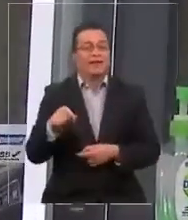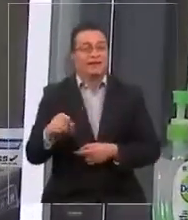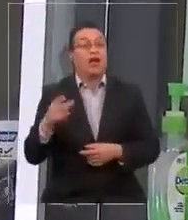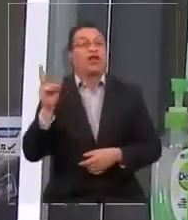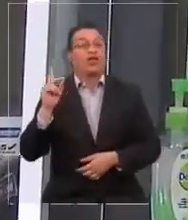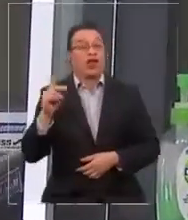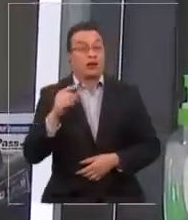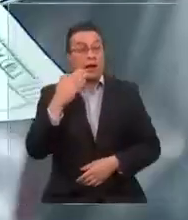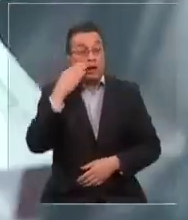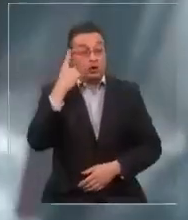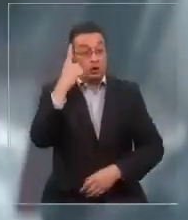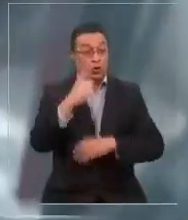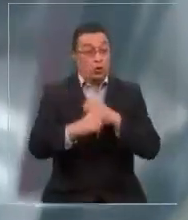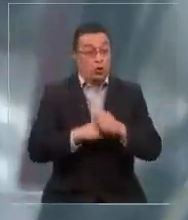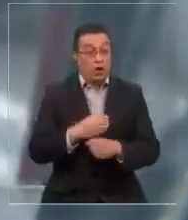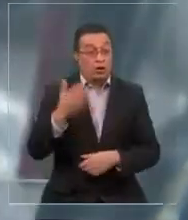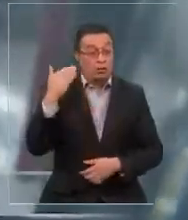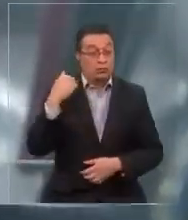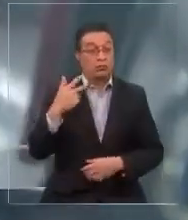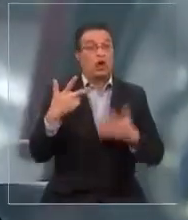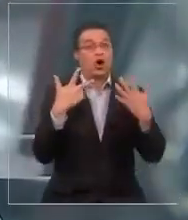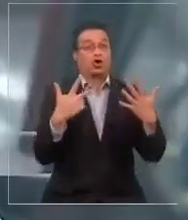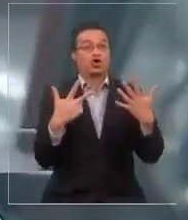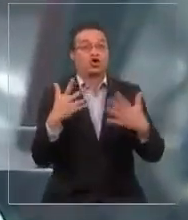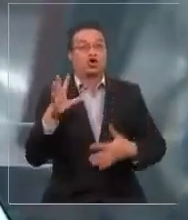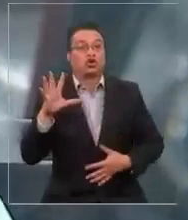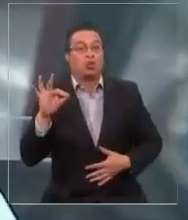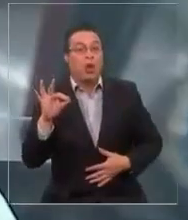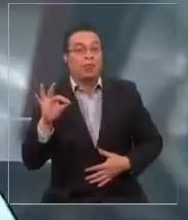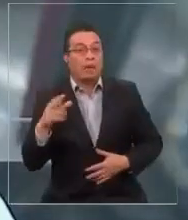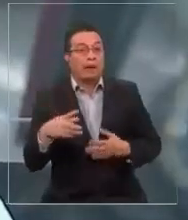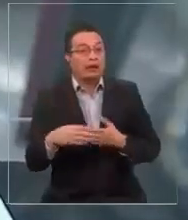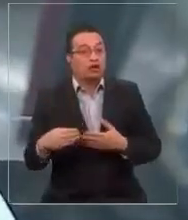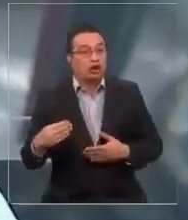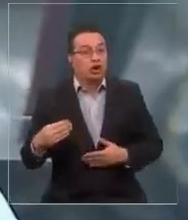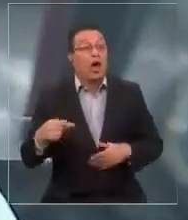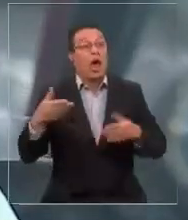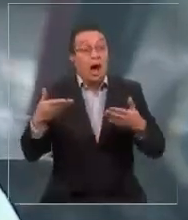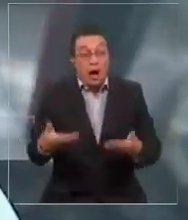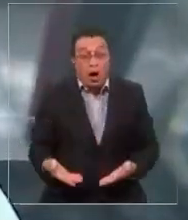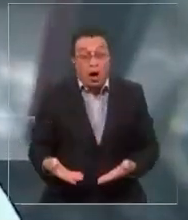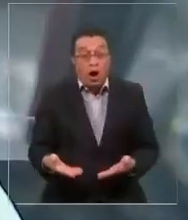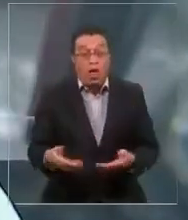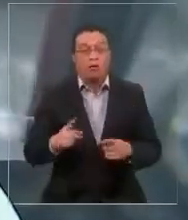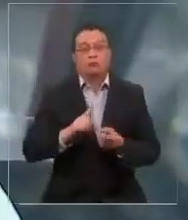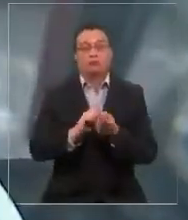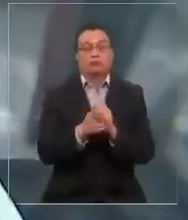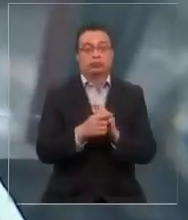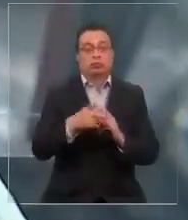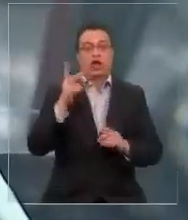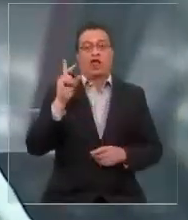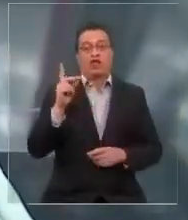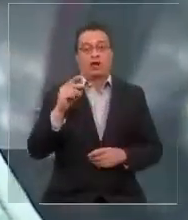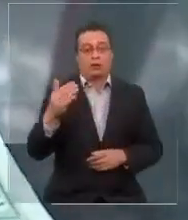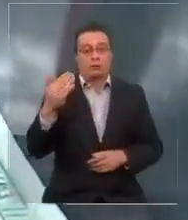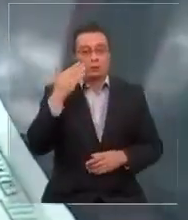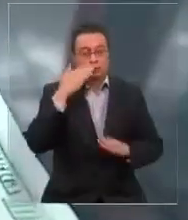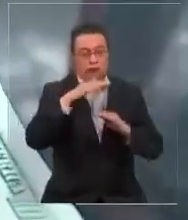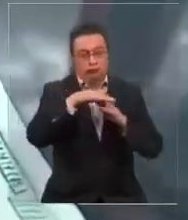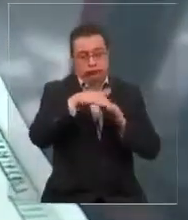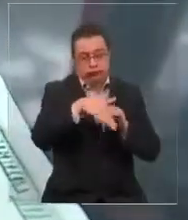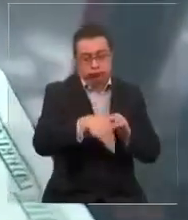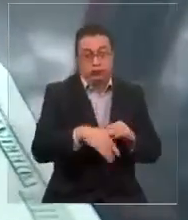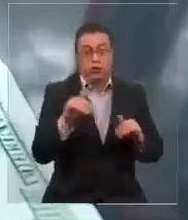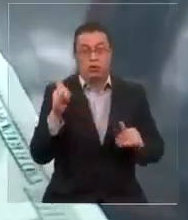hace casi un año se cotizaba en cerca de 850 pesos hoy el escenario es el contrario y el dólar está en caída este